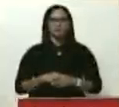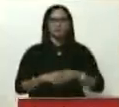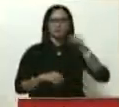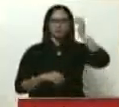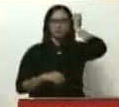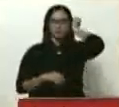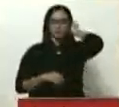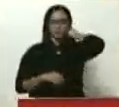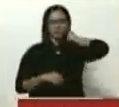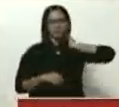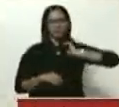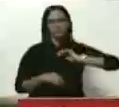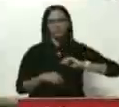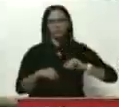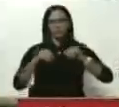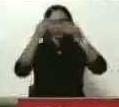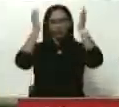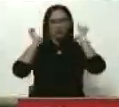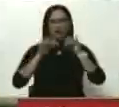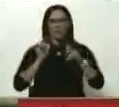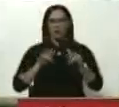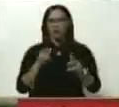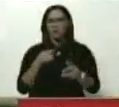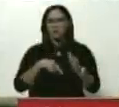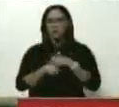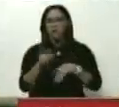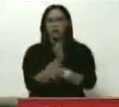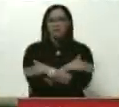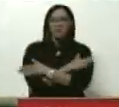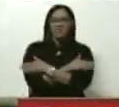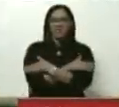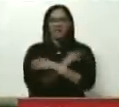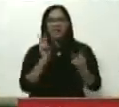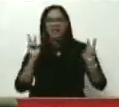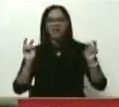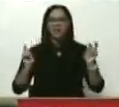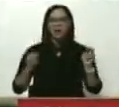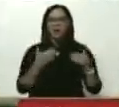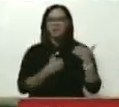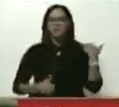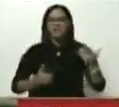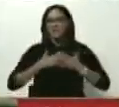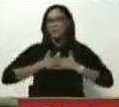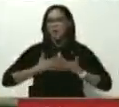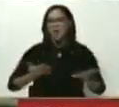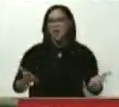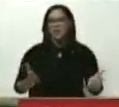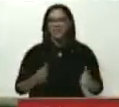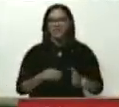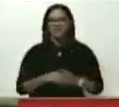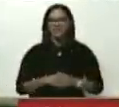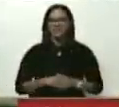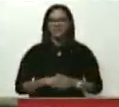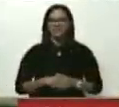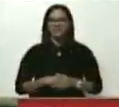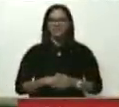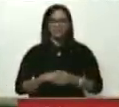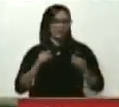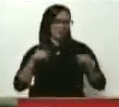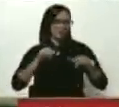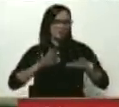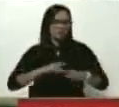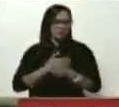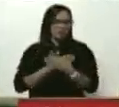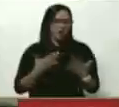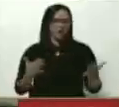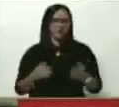Una tregua, escribió Almagro, después salió Almagro felicitando a la nueva presidenta, y aquí estamos a la orden. Aquí estamos a la orden, pues.